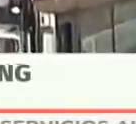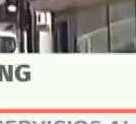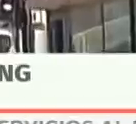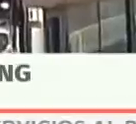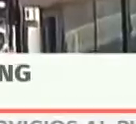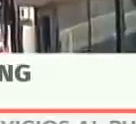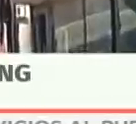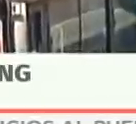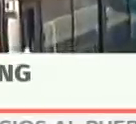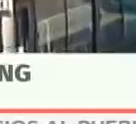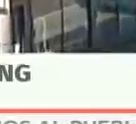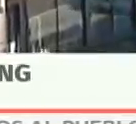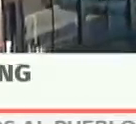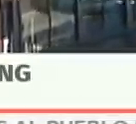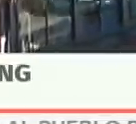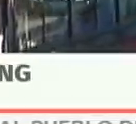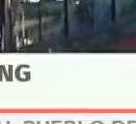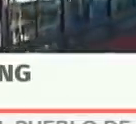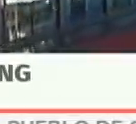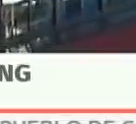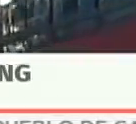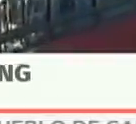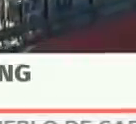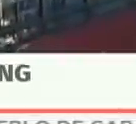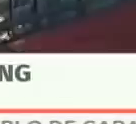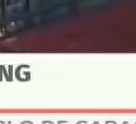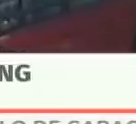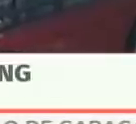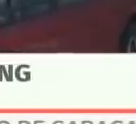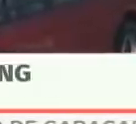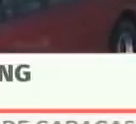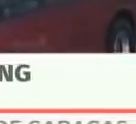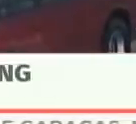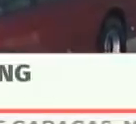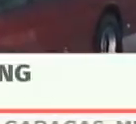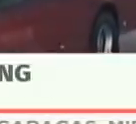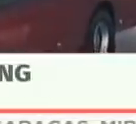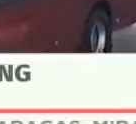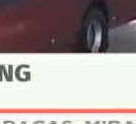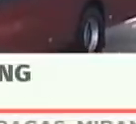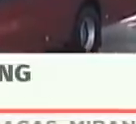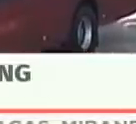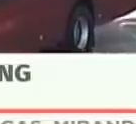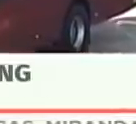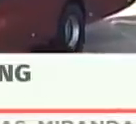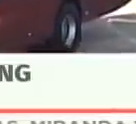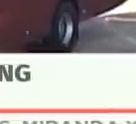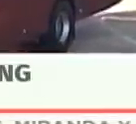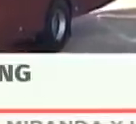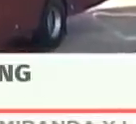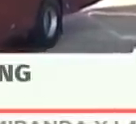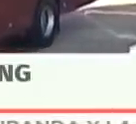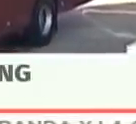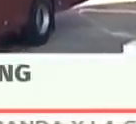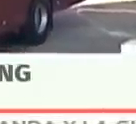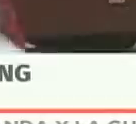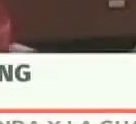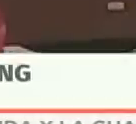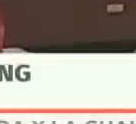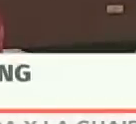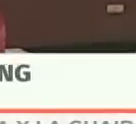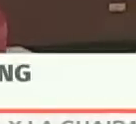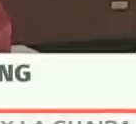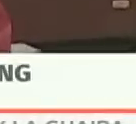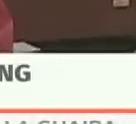bolivariano, revolucionario, dirigido por usted y con una gran cantidad enorme de trabajadores que quieren la patria, trabajadores